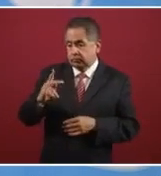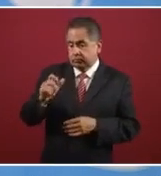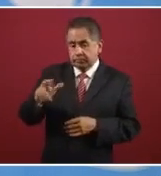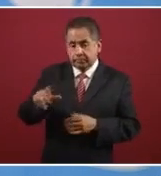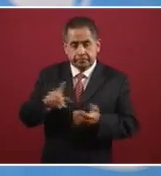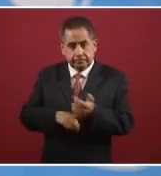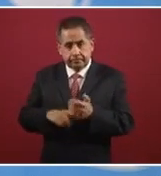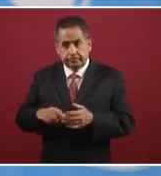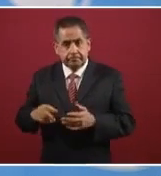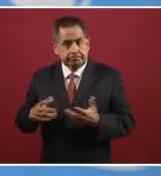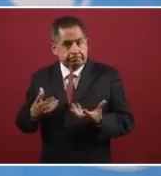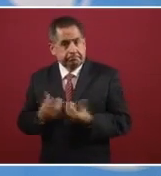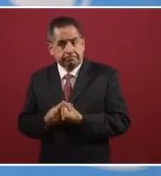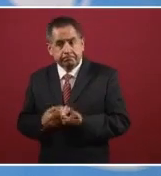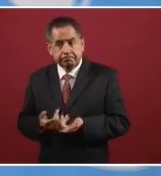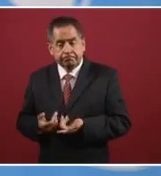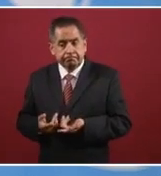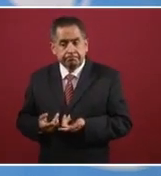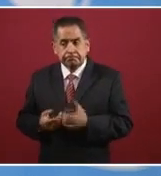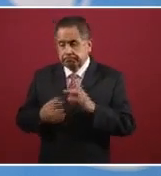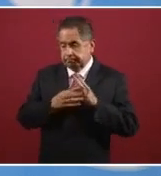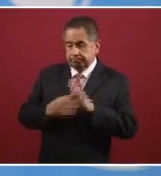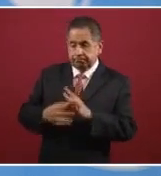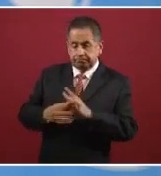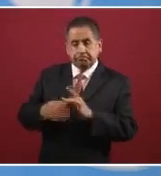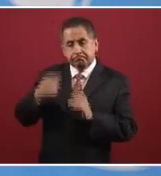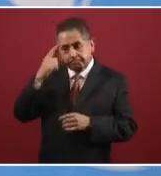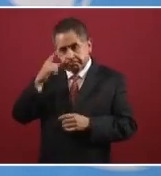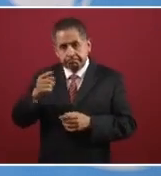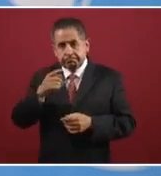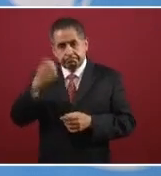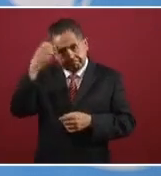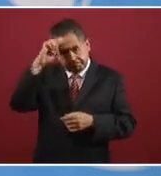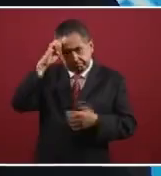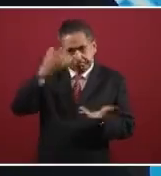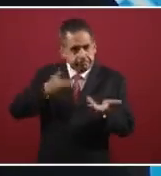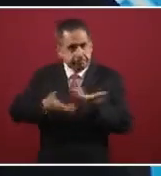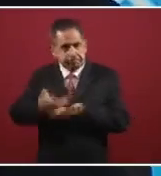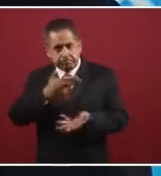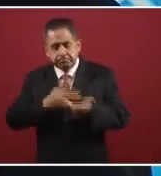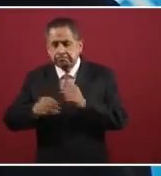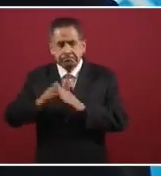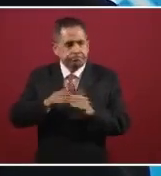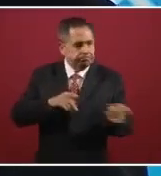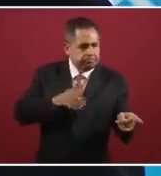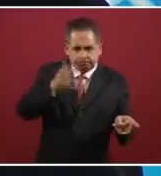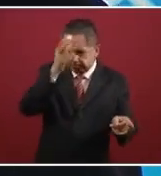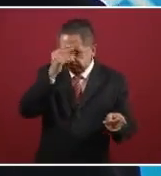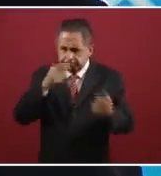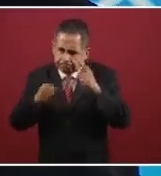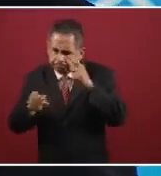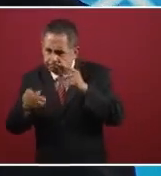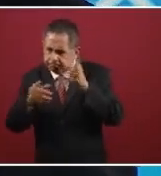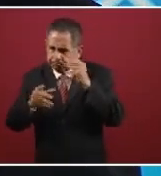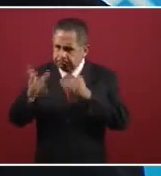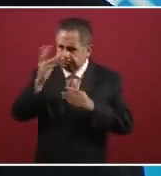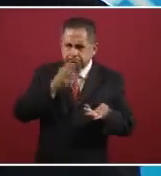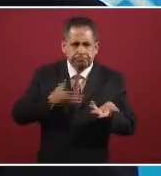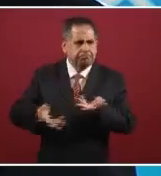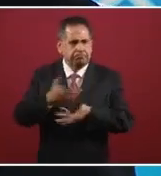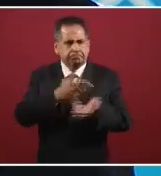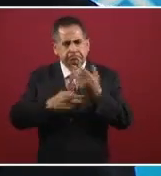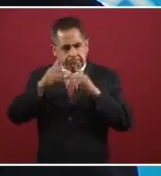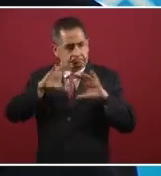PNUD ha conformado para intercambiar experiencias, para tratar de aprender unos de otros y tratar de enfrentar los